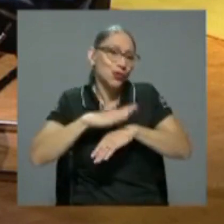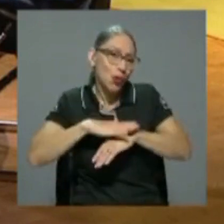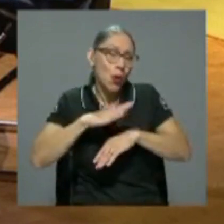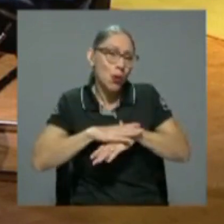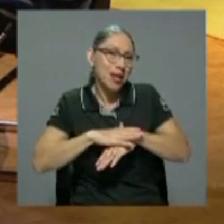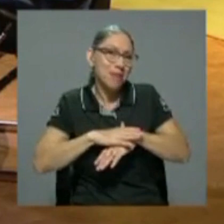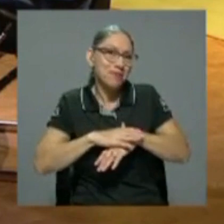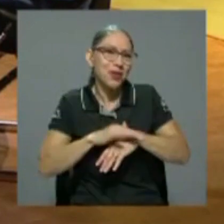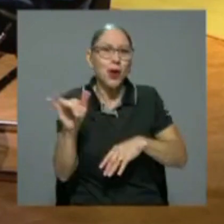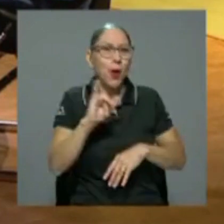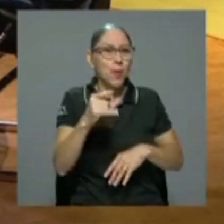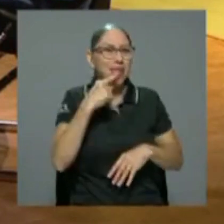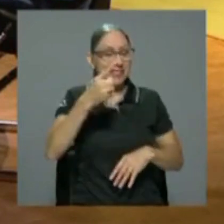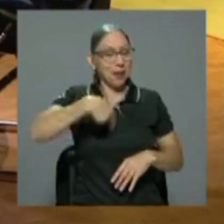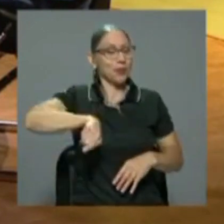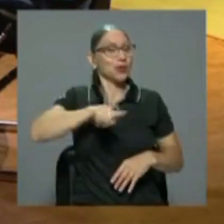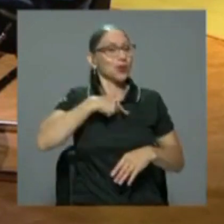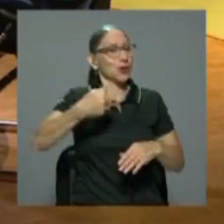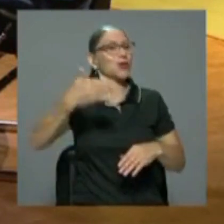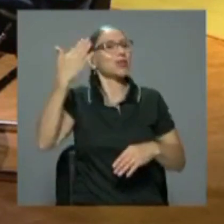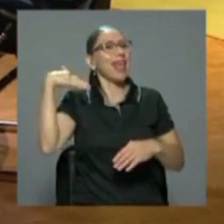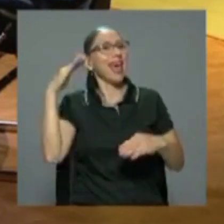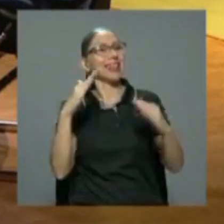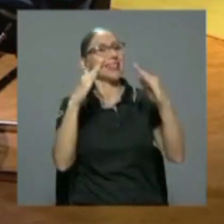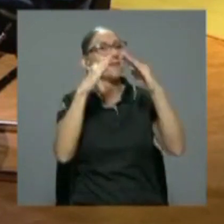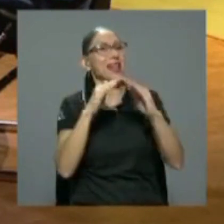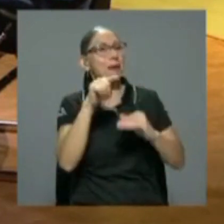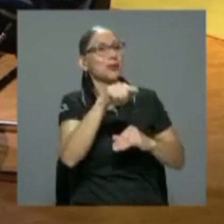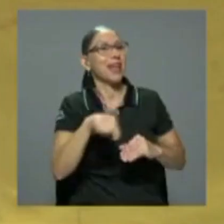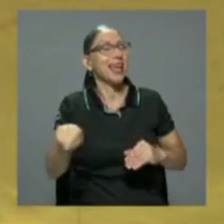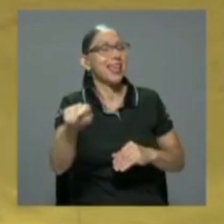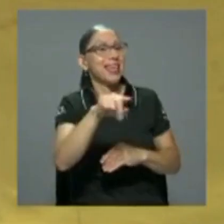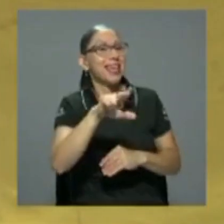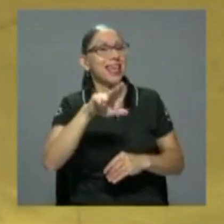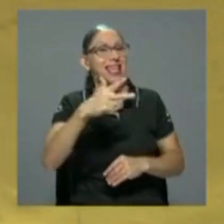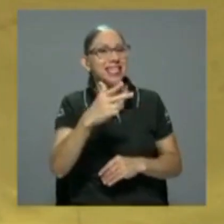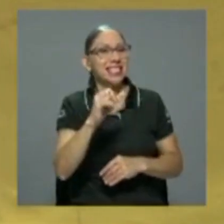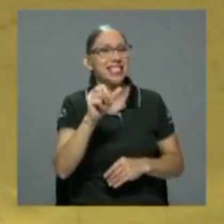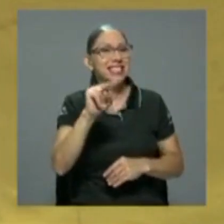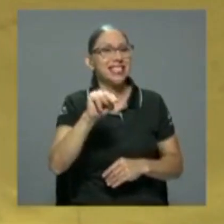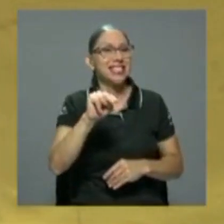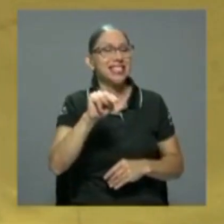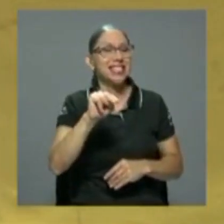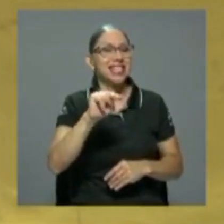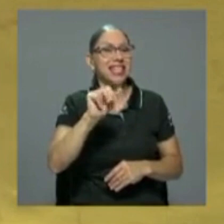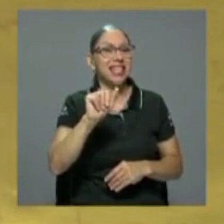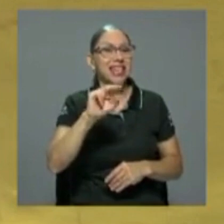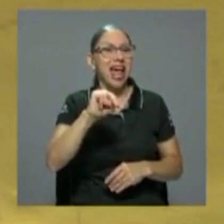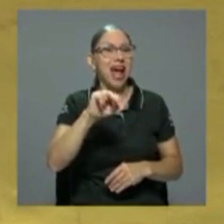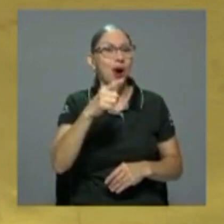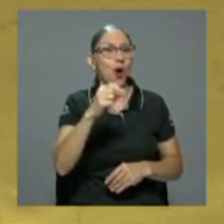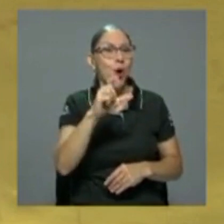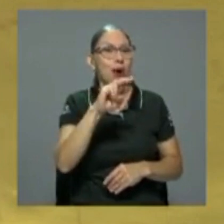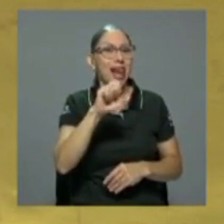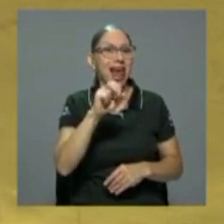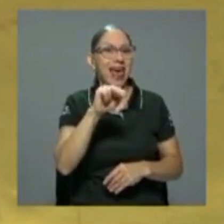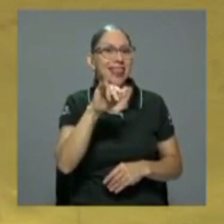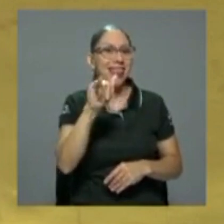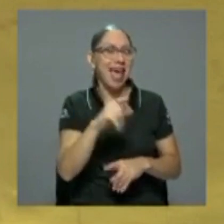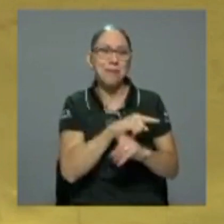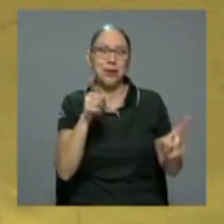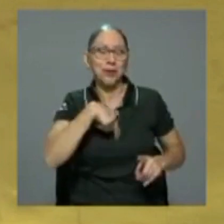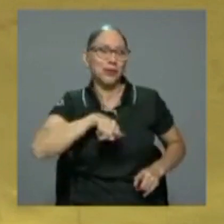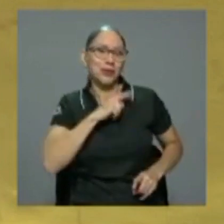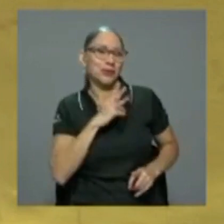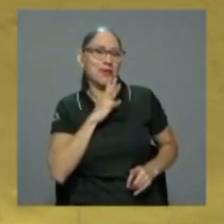como decíamos los que éramos de ahí alguna vez, Chilangolandia, pero no lo diremos porque no vinimos a hablar de